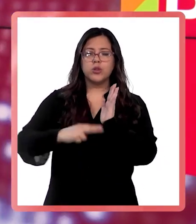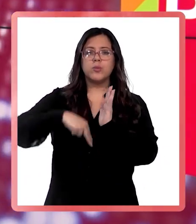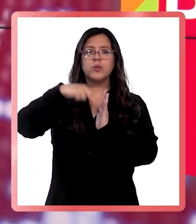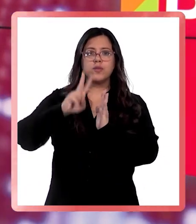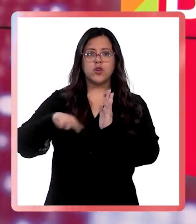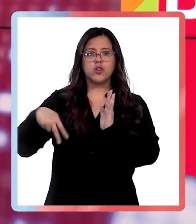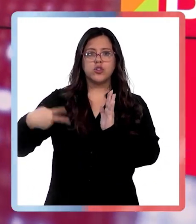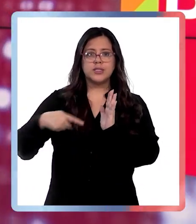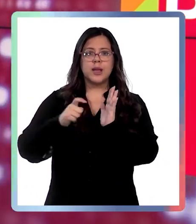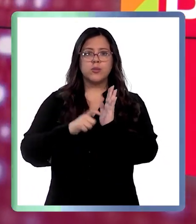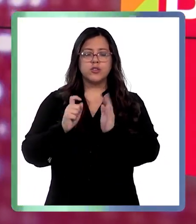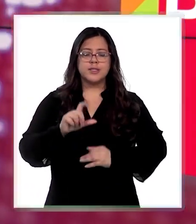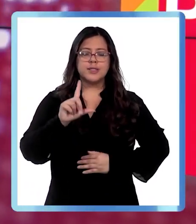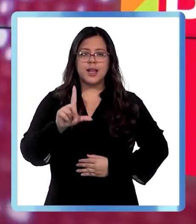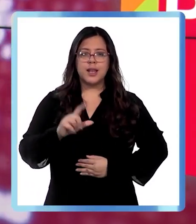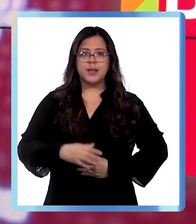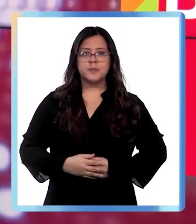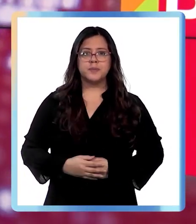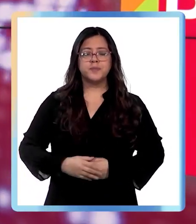web